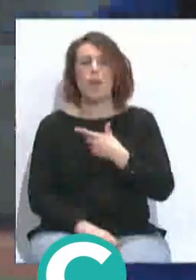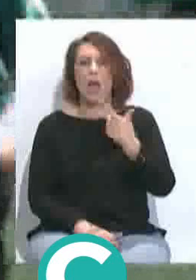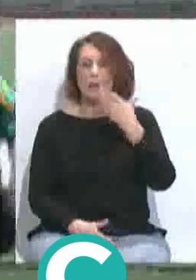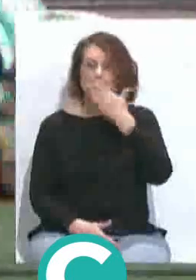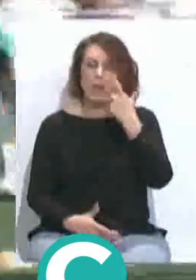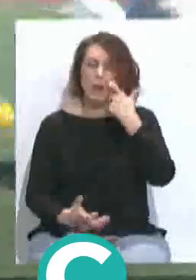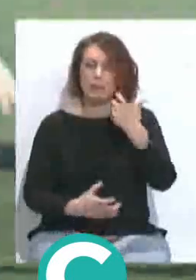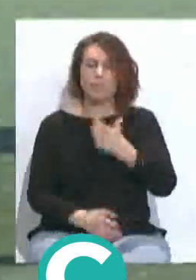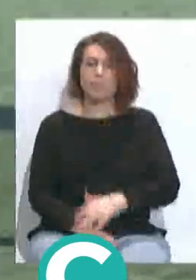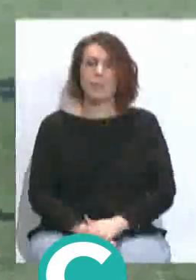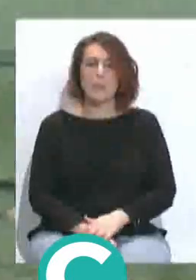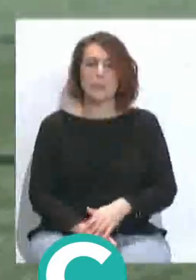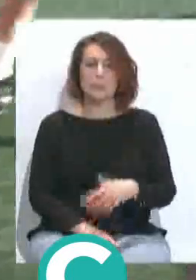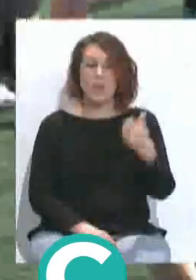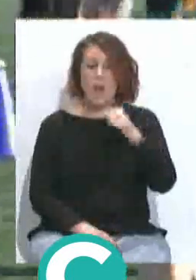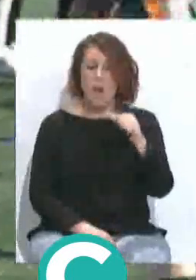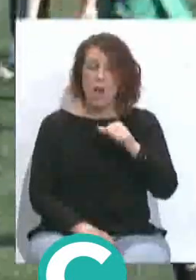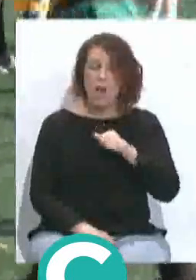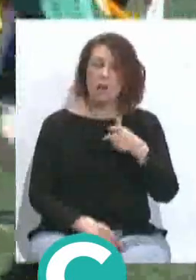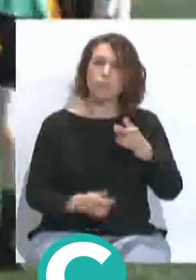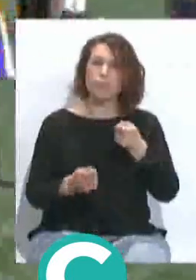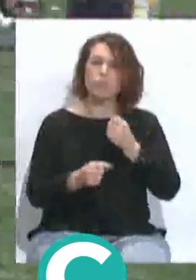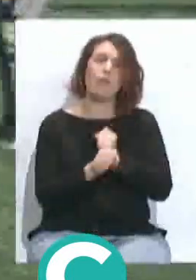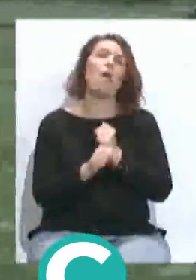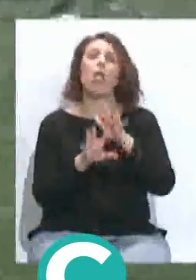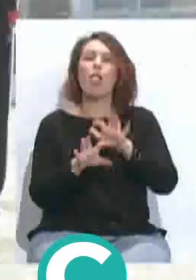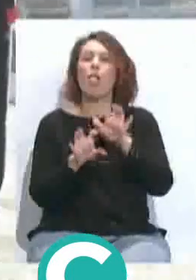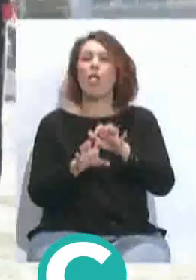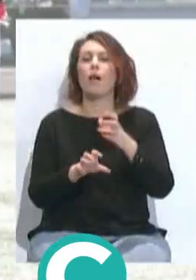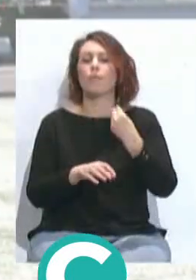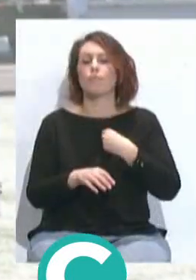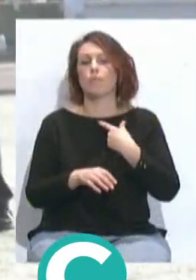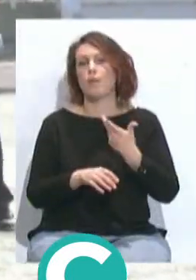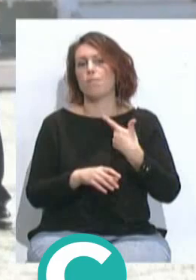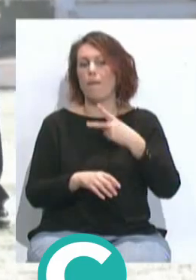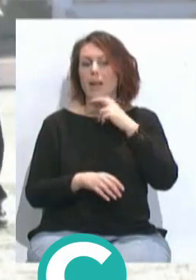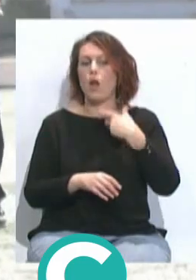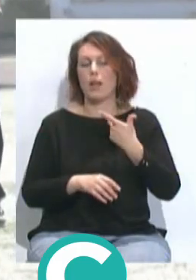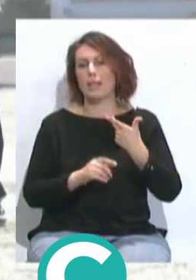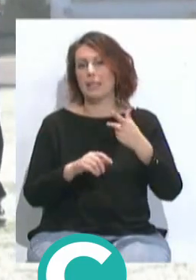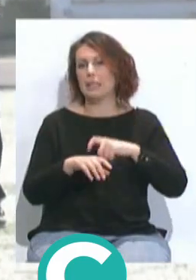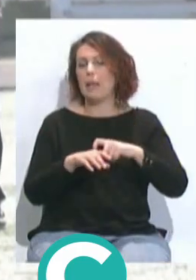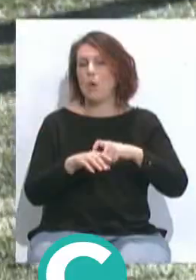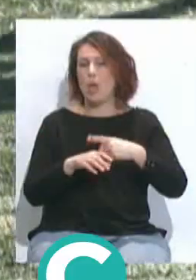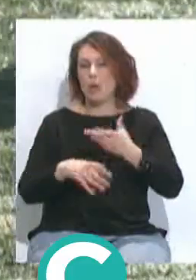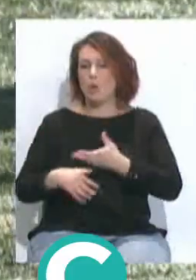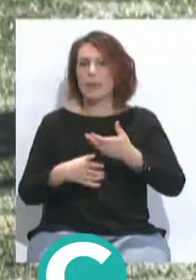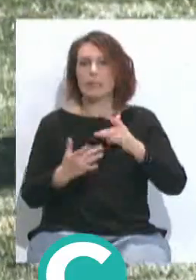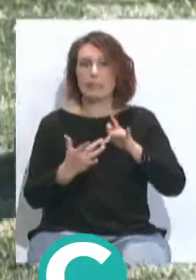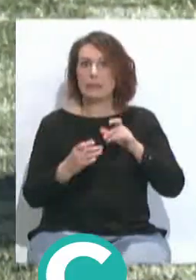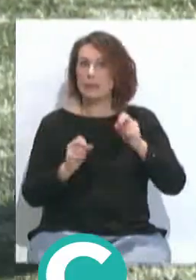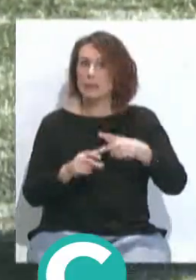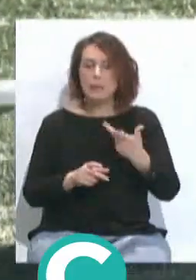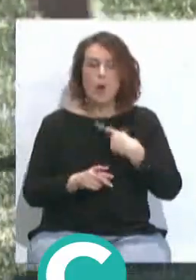de arte durante semanas se han coordinado un trabajo de aprendizaje conforme a los valores de esta modalidad de rugby sin contacto cuyo